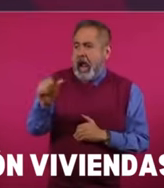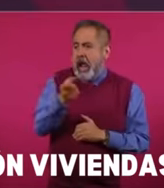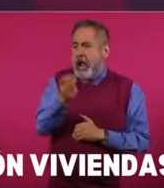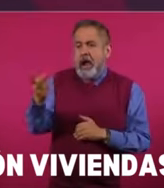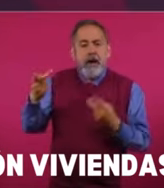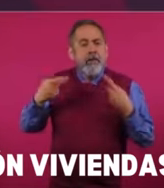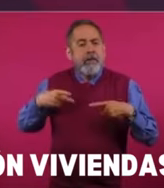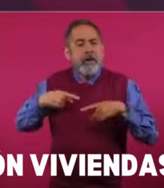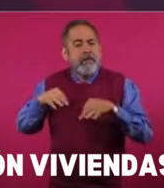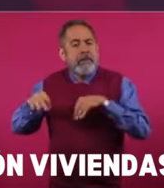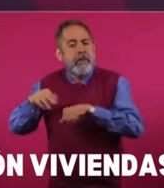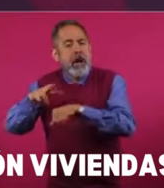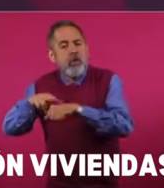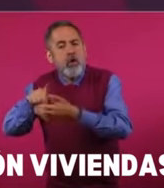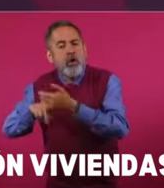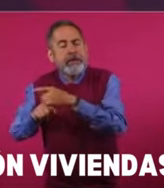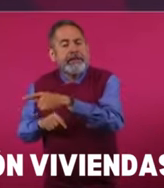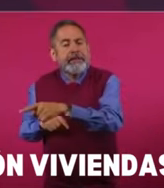de